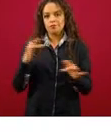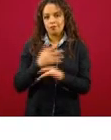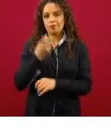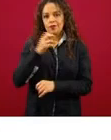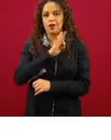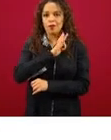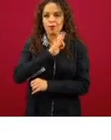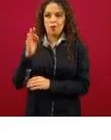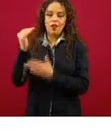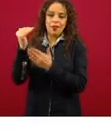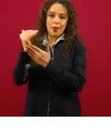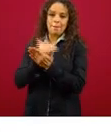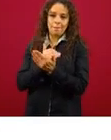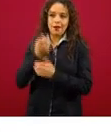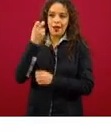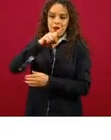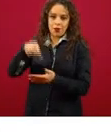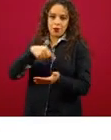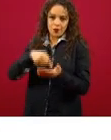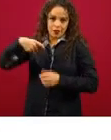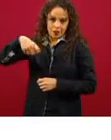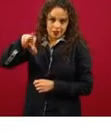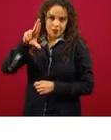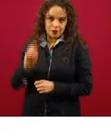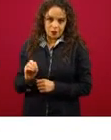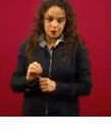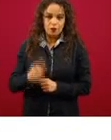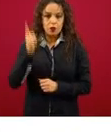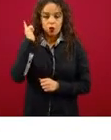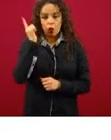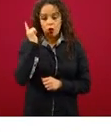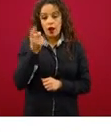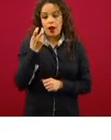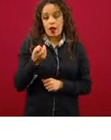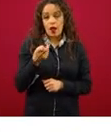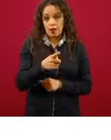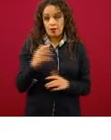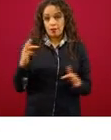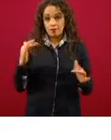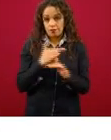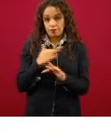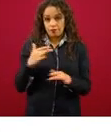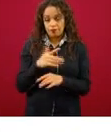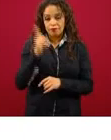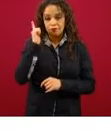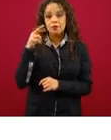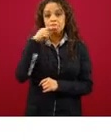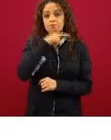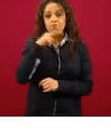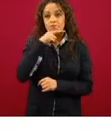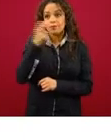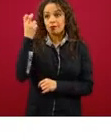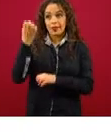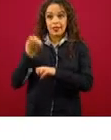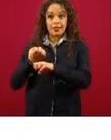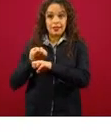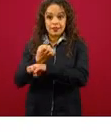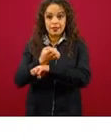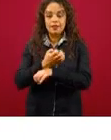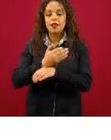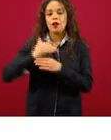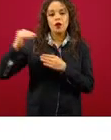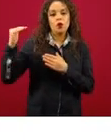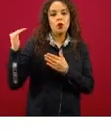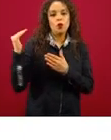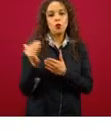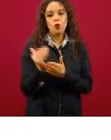personas en Quintana Roo. Esperemos y estamos seguros que esta movilidad hará que pronto el estado de Quintana Roo